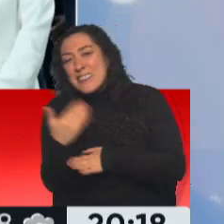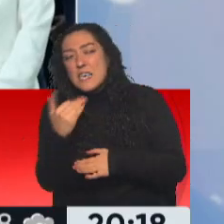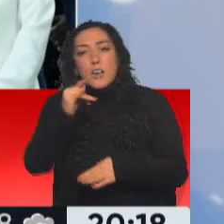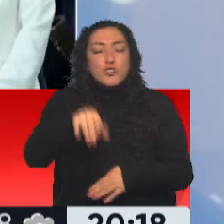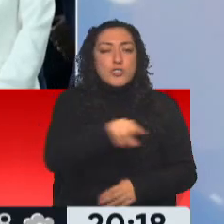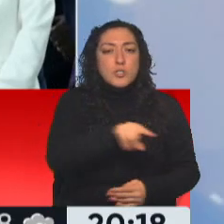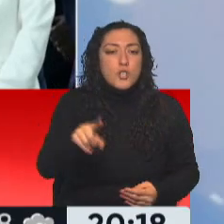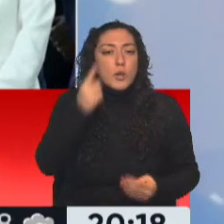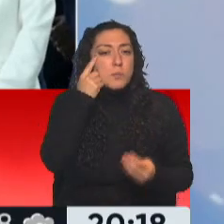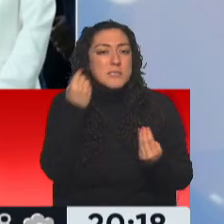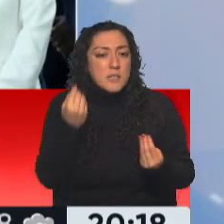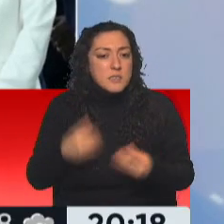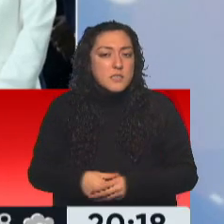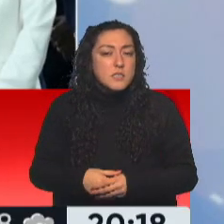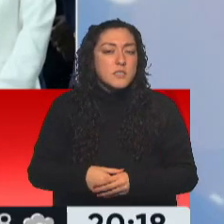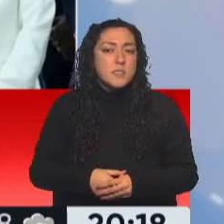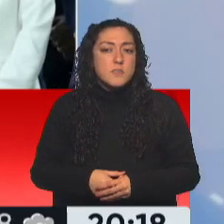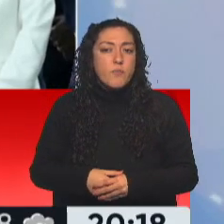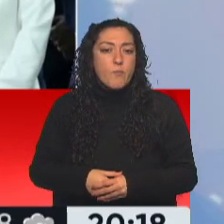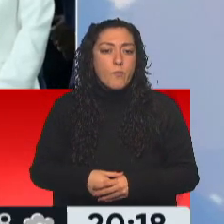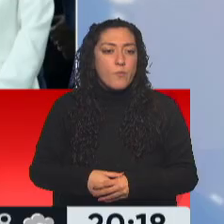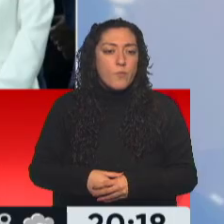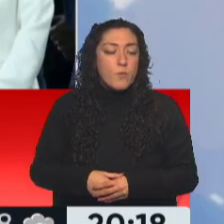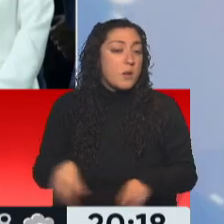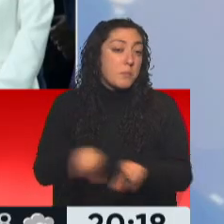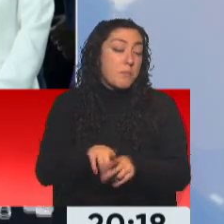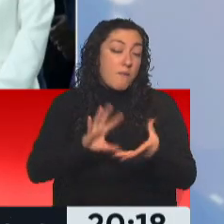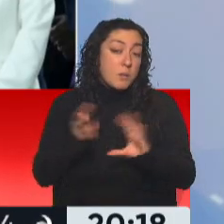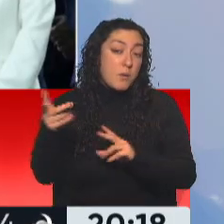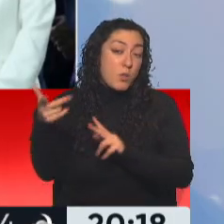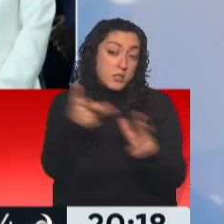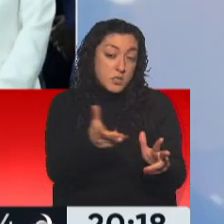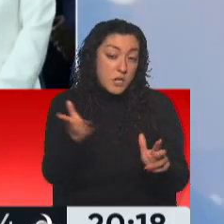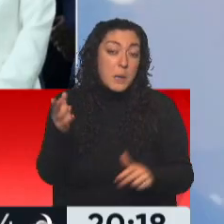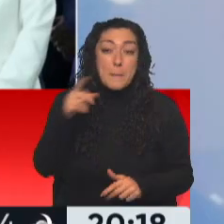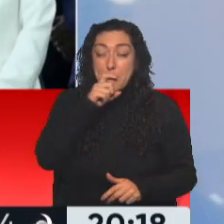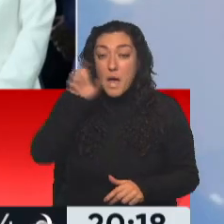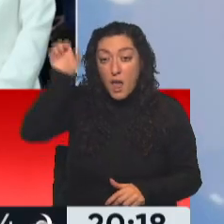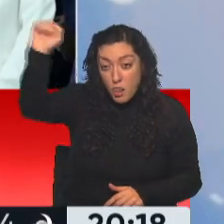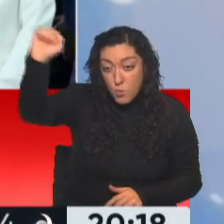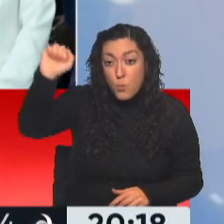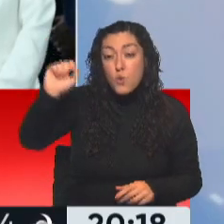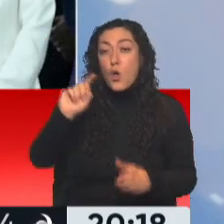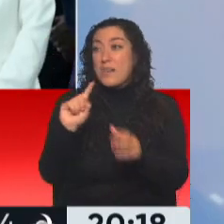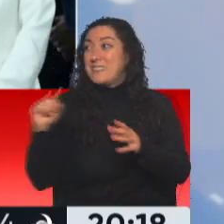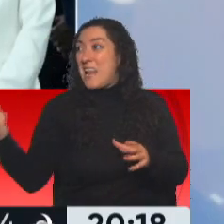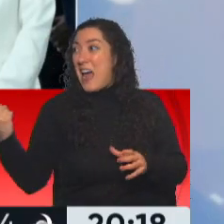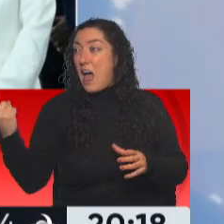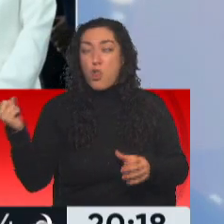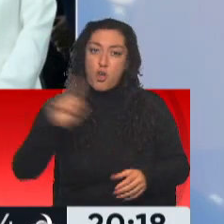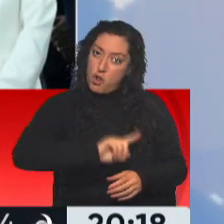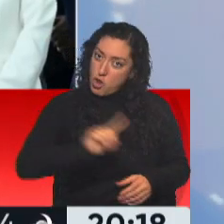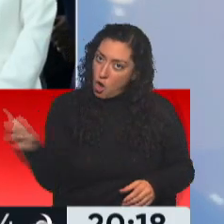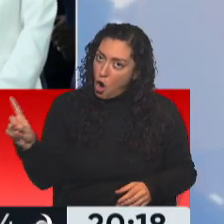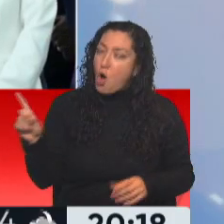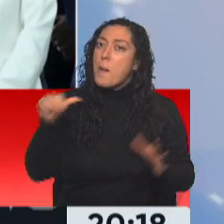¿Cómo lo analizás en ese sentido? Bueno, como tú lo dices, es mentira que Maduro esté aislado internacionalmente. Maduro tiene el